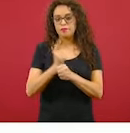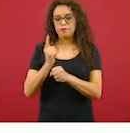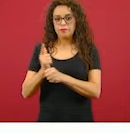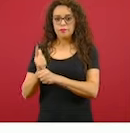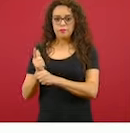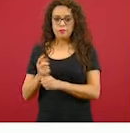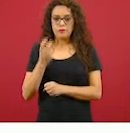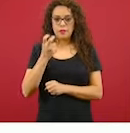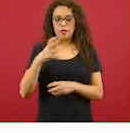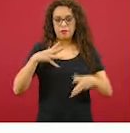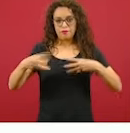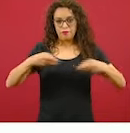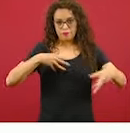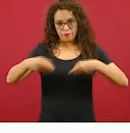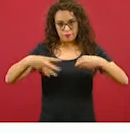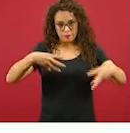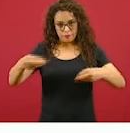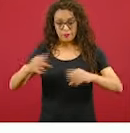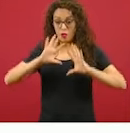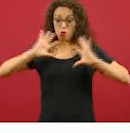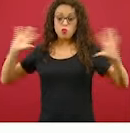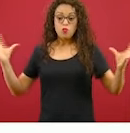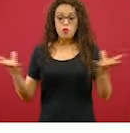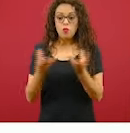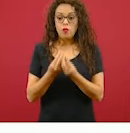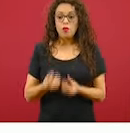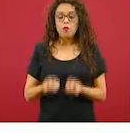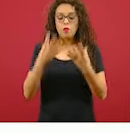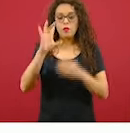uno de estos brotes, que ese total representan